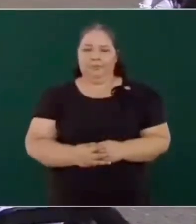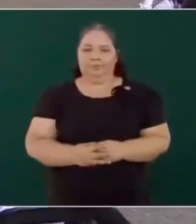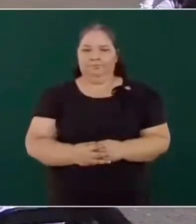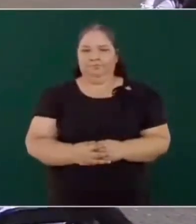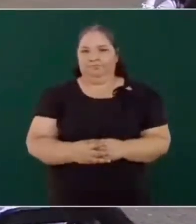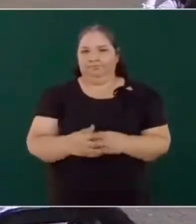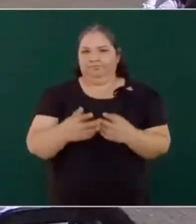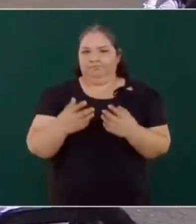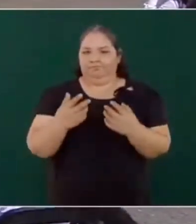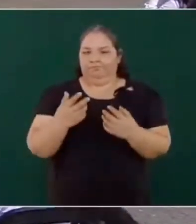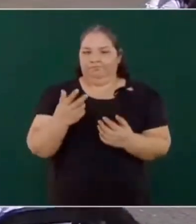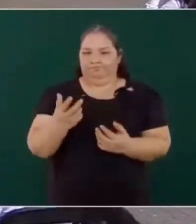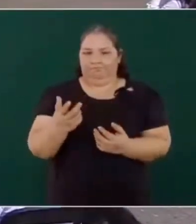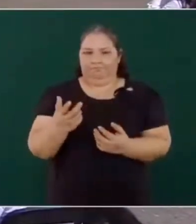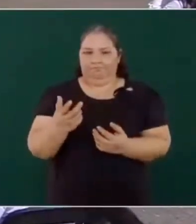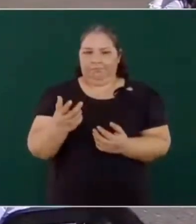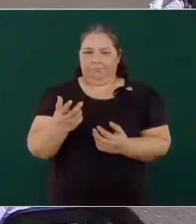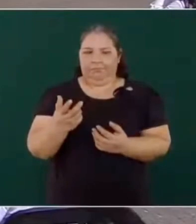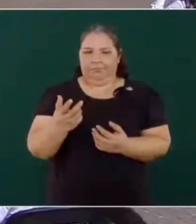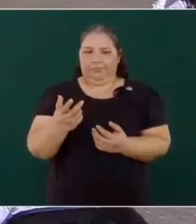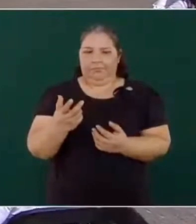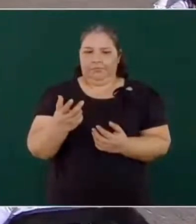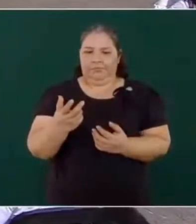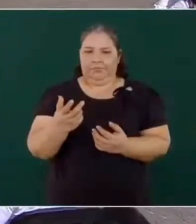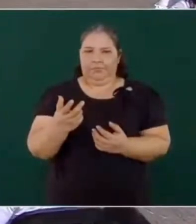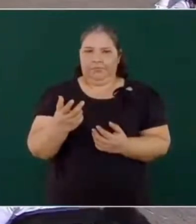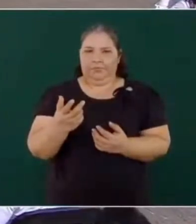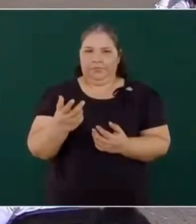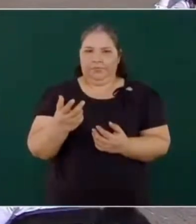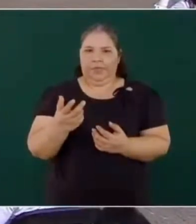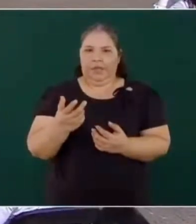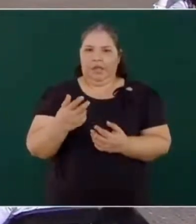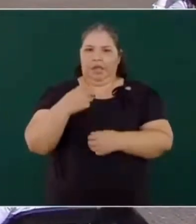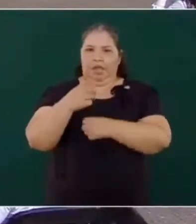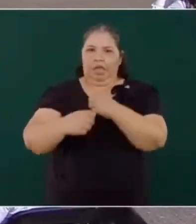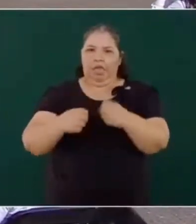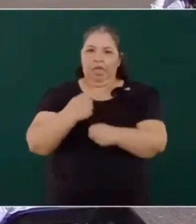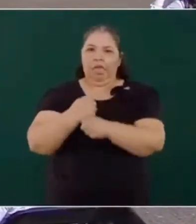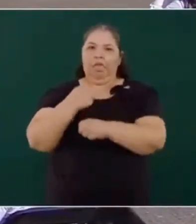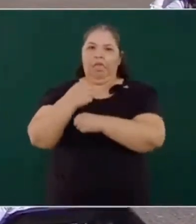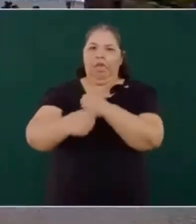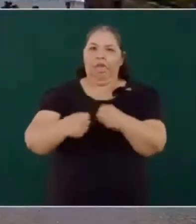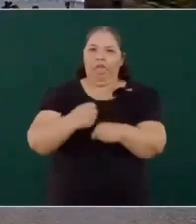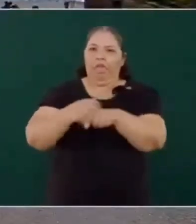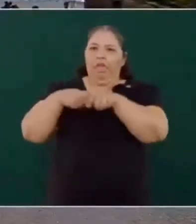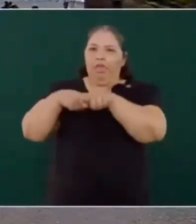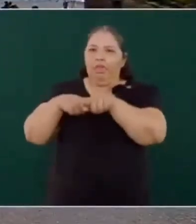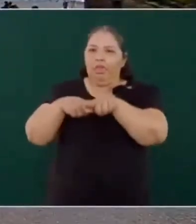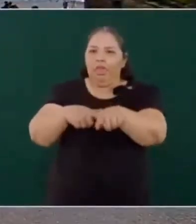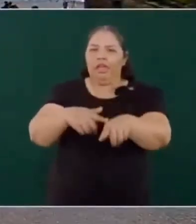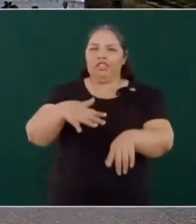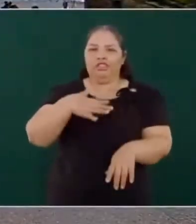porque estamos hablando de décadas de impunidad,